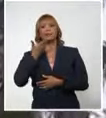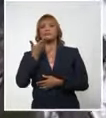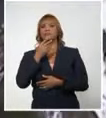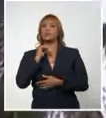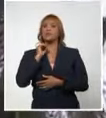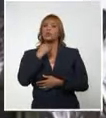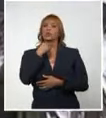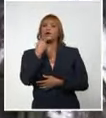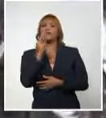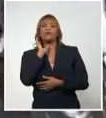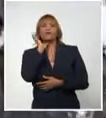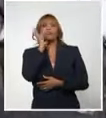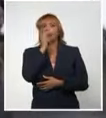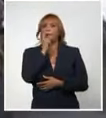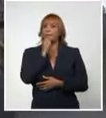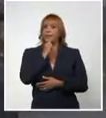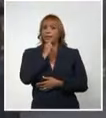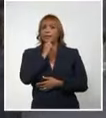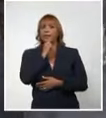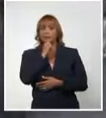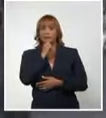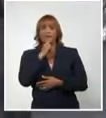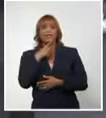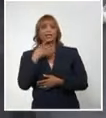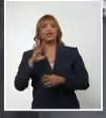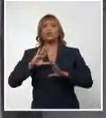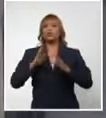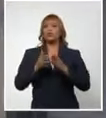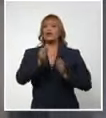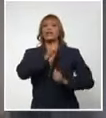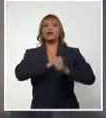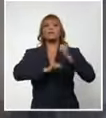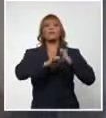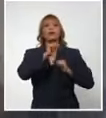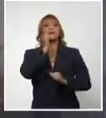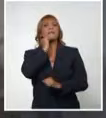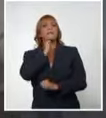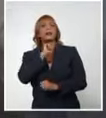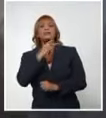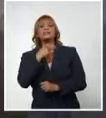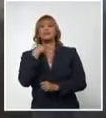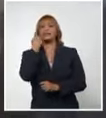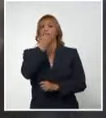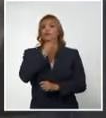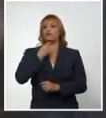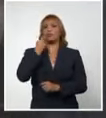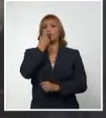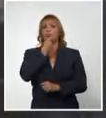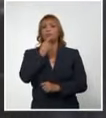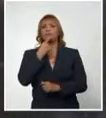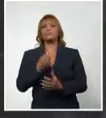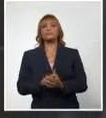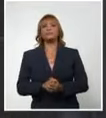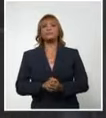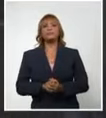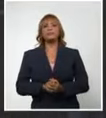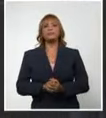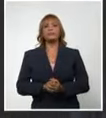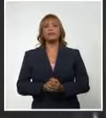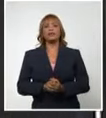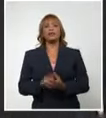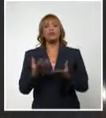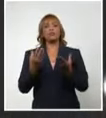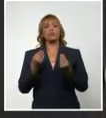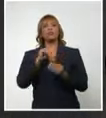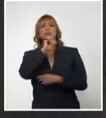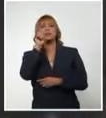héroes de esta nación volvían de la muerte y enamoraban aún más en su boca. Muchos se preguntan